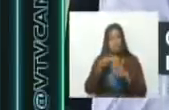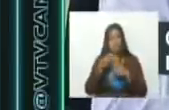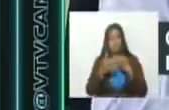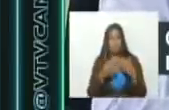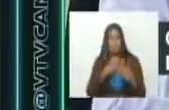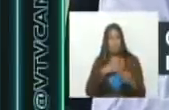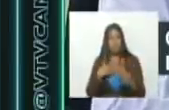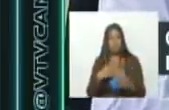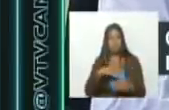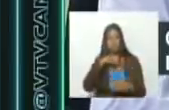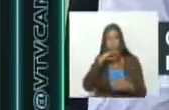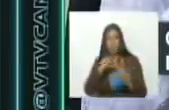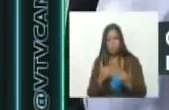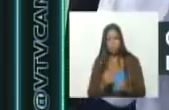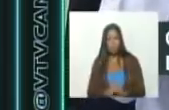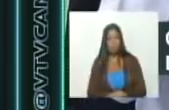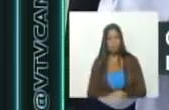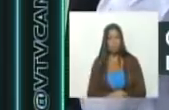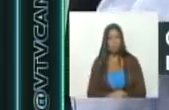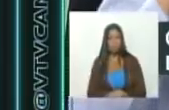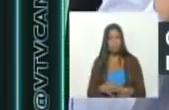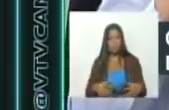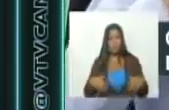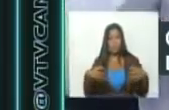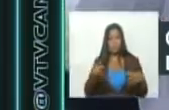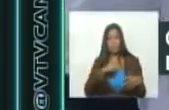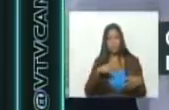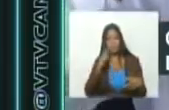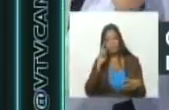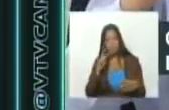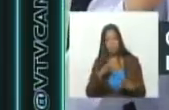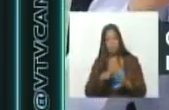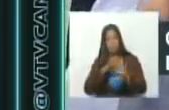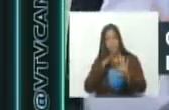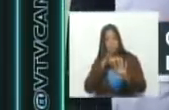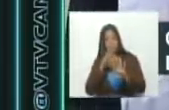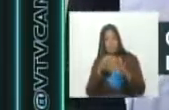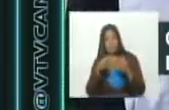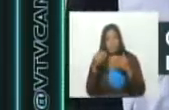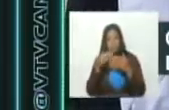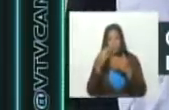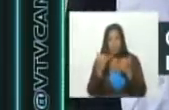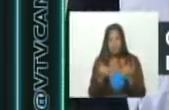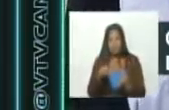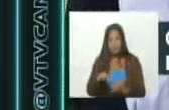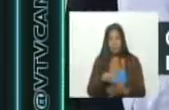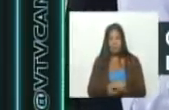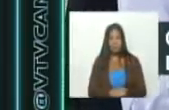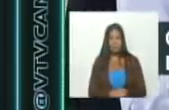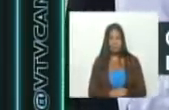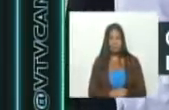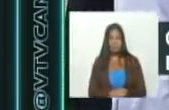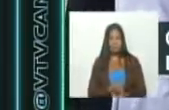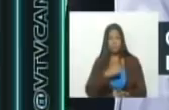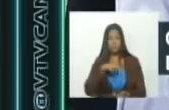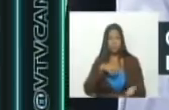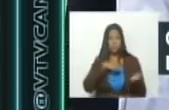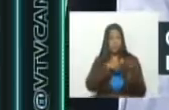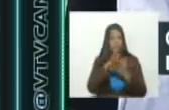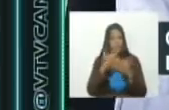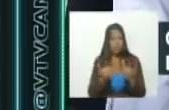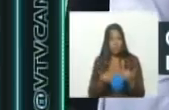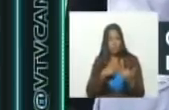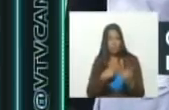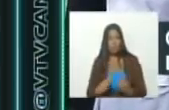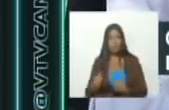quiero acumularlo para enriquecerme. Esa es la mentalidad de los que manejan las grandes cantidades de dólares. El Estado tiene que garantizar porque